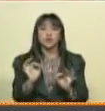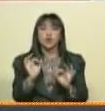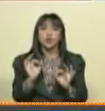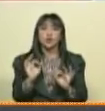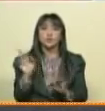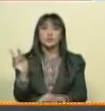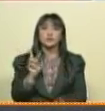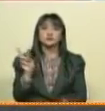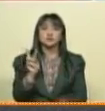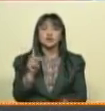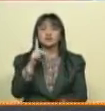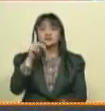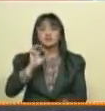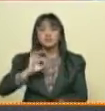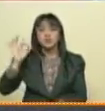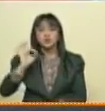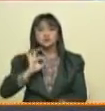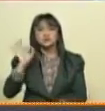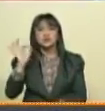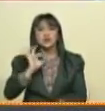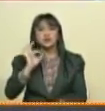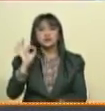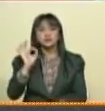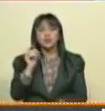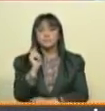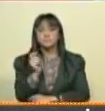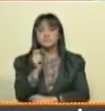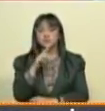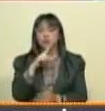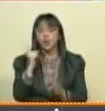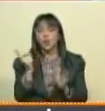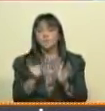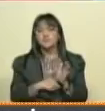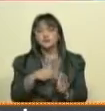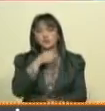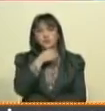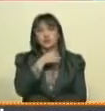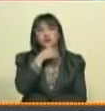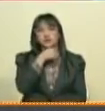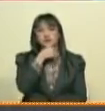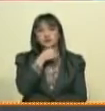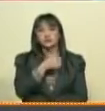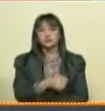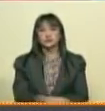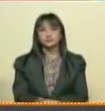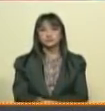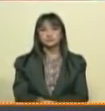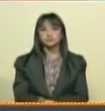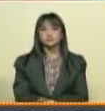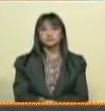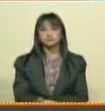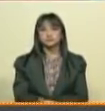Venezuela 100% territorio, 100% de pensionados y pensionadas.